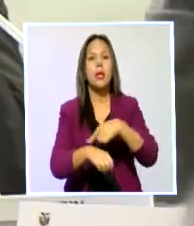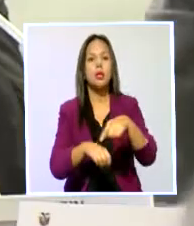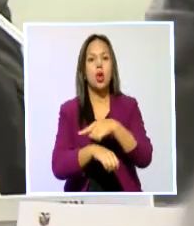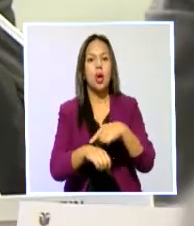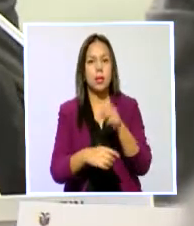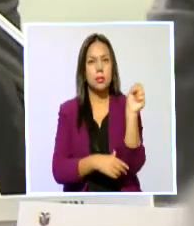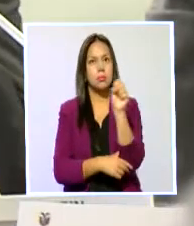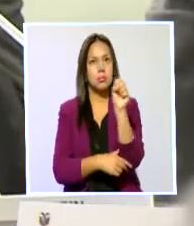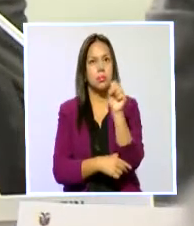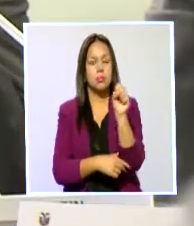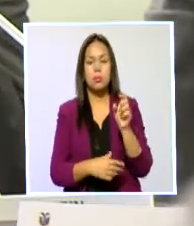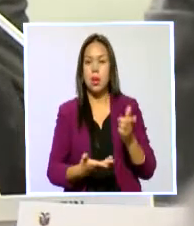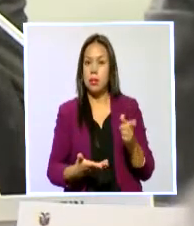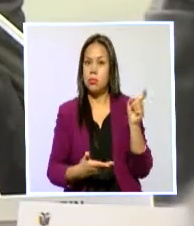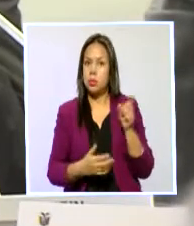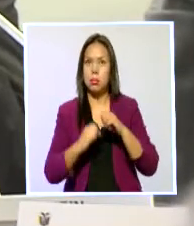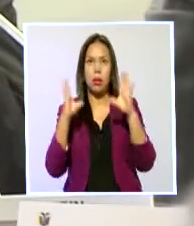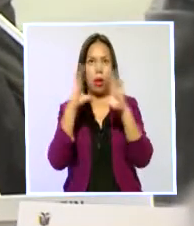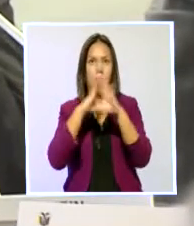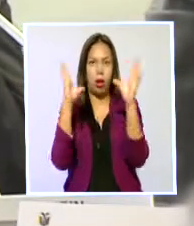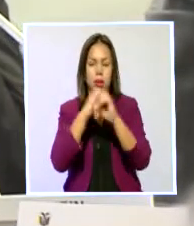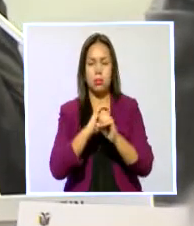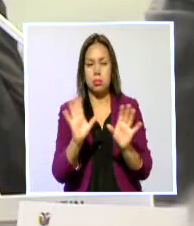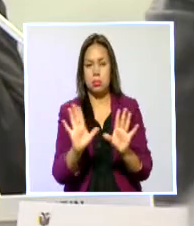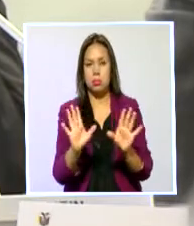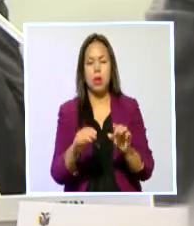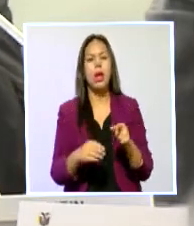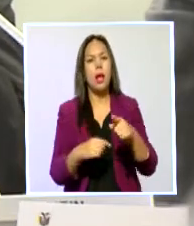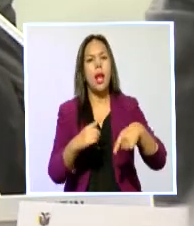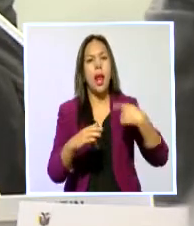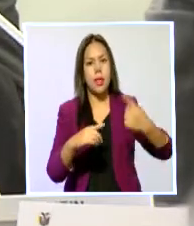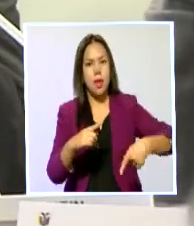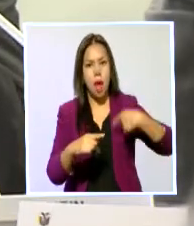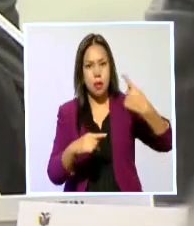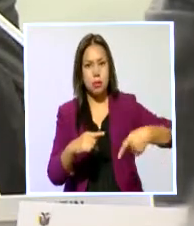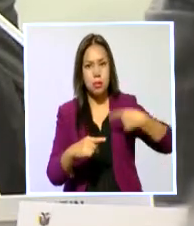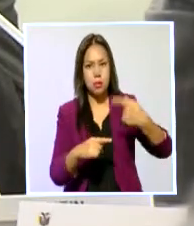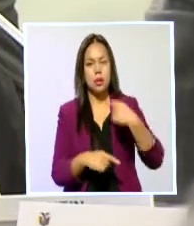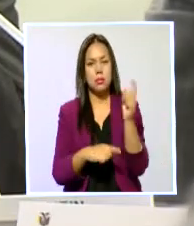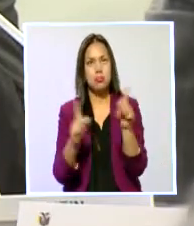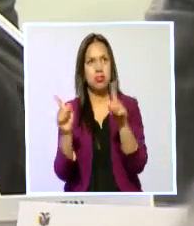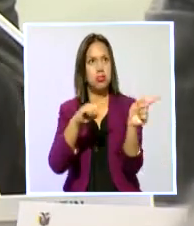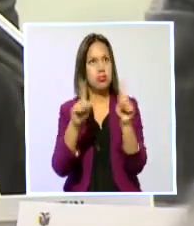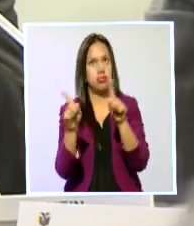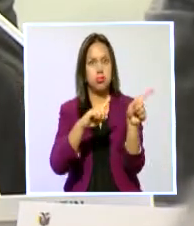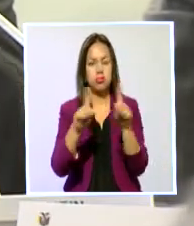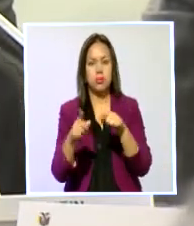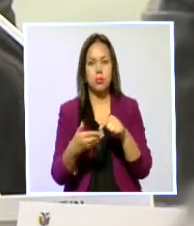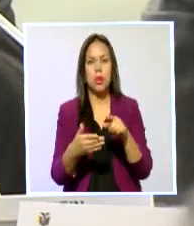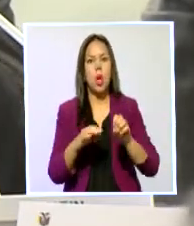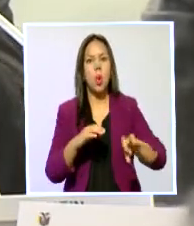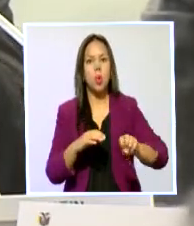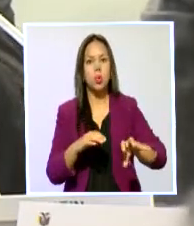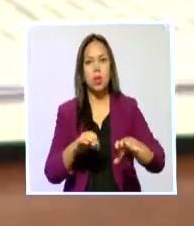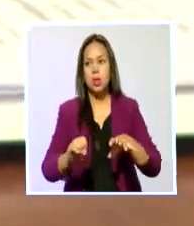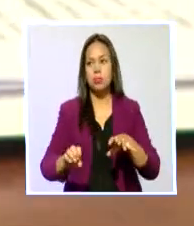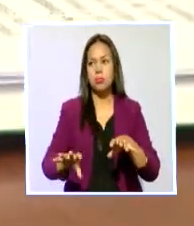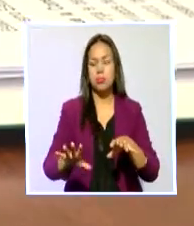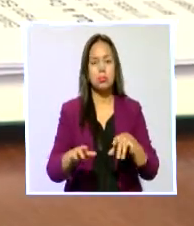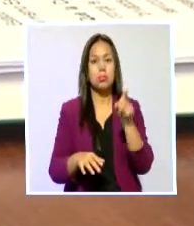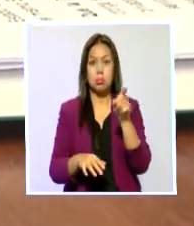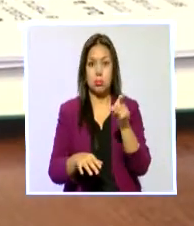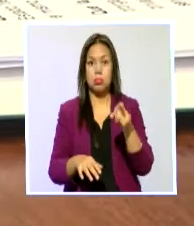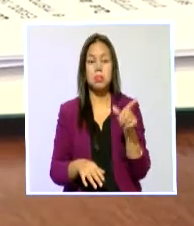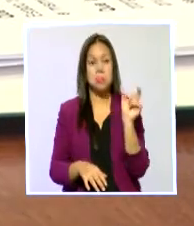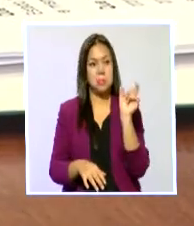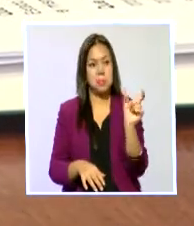Y revisando en los terminales el tema de las llantas, de las plumas, las luces, que los conductores tengan sus licencias. Calle